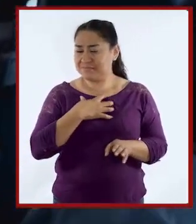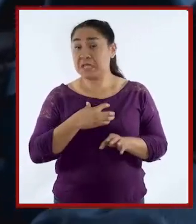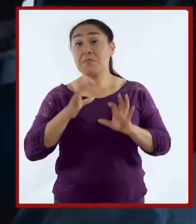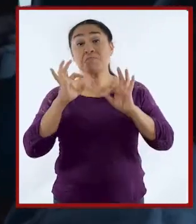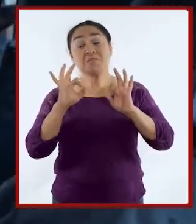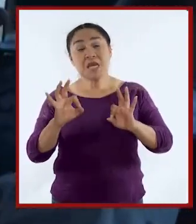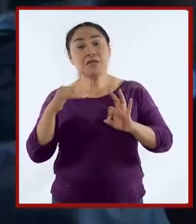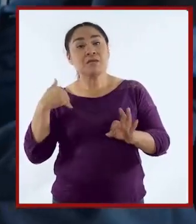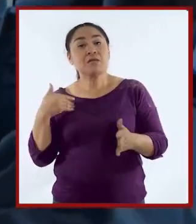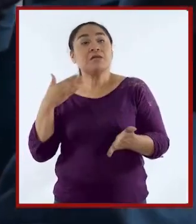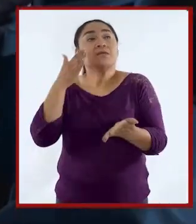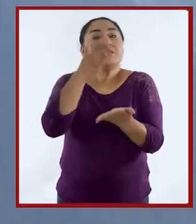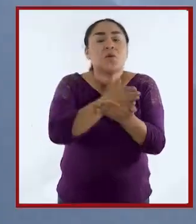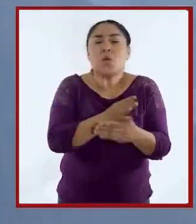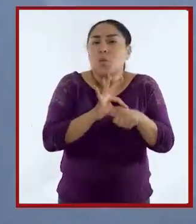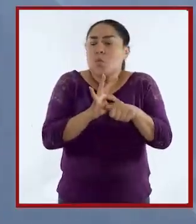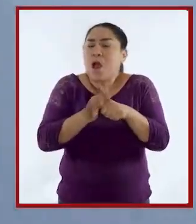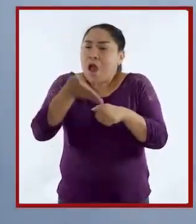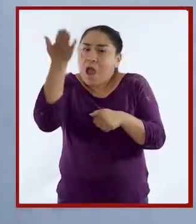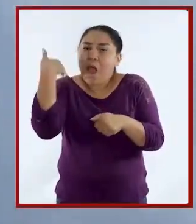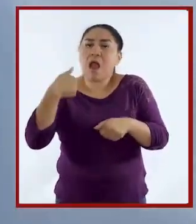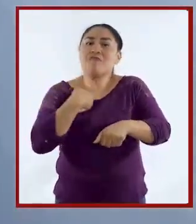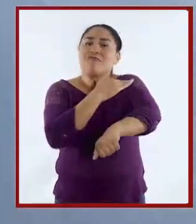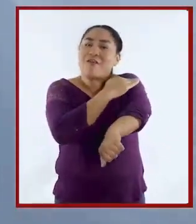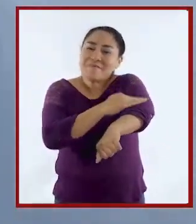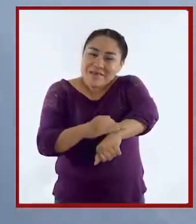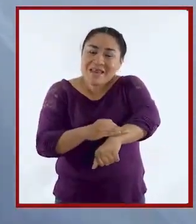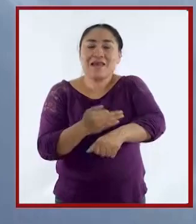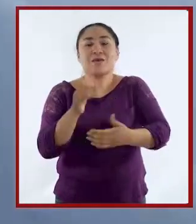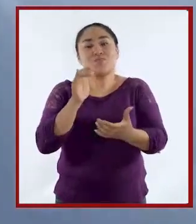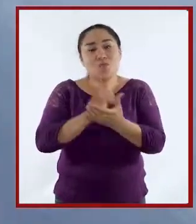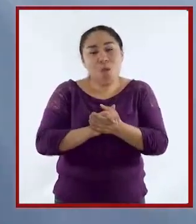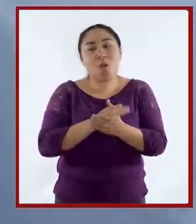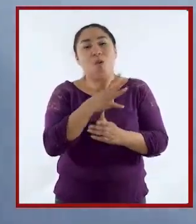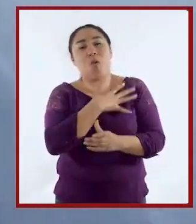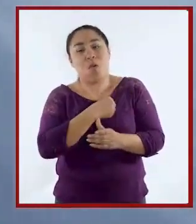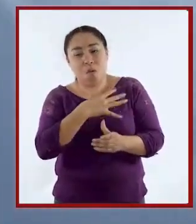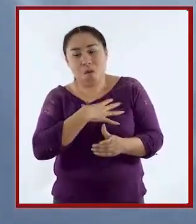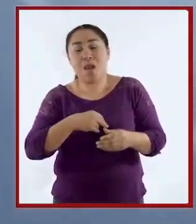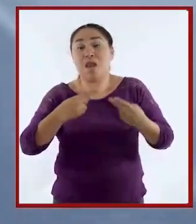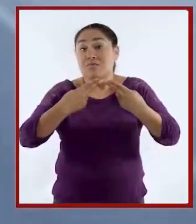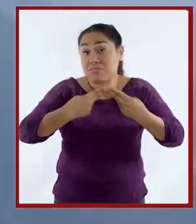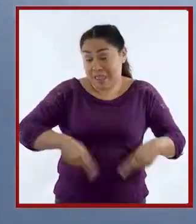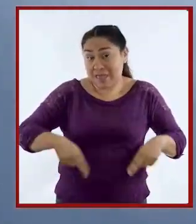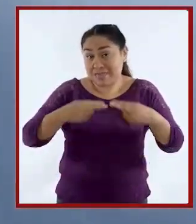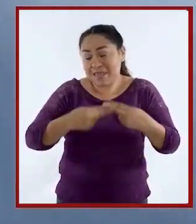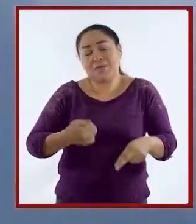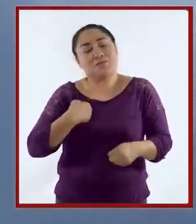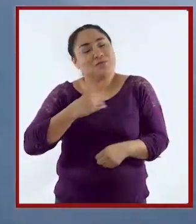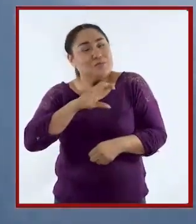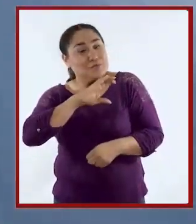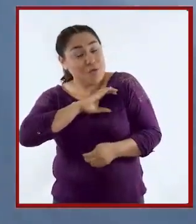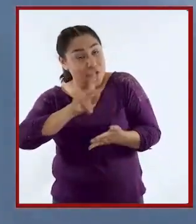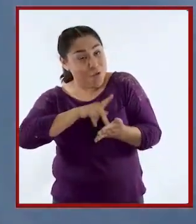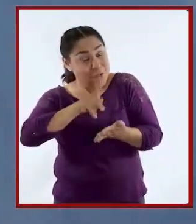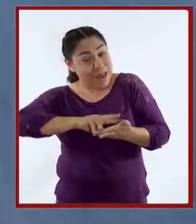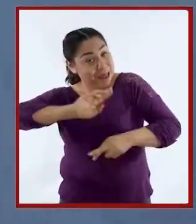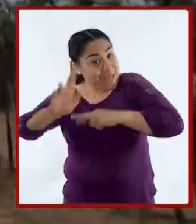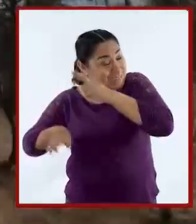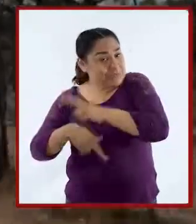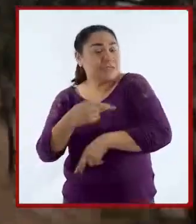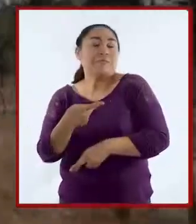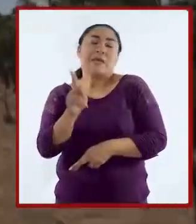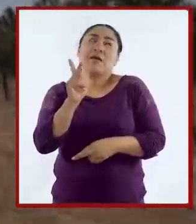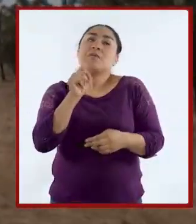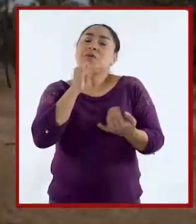Regresar al seno, al cariño de mi familia, mi esposa, mis hijos, mis nietos que tanto quiero,